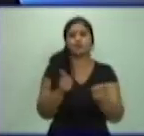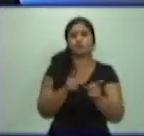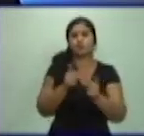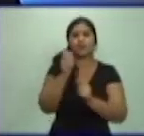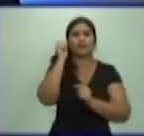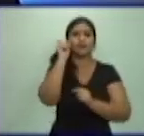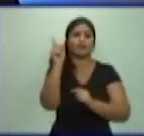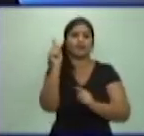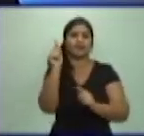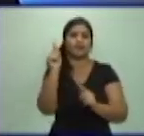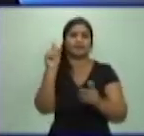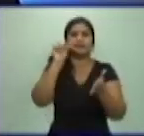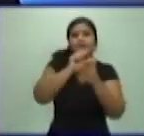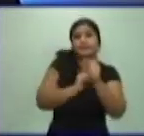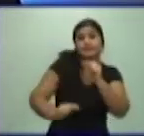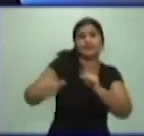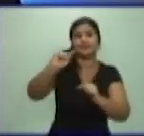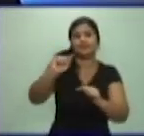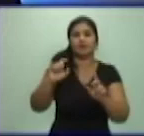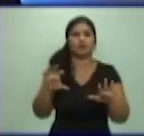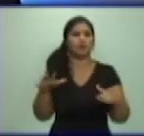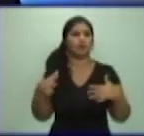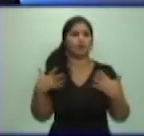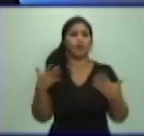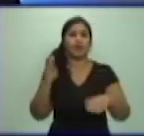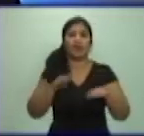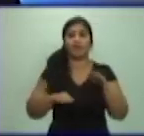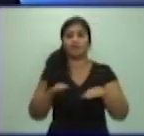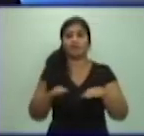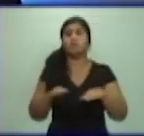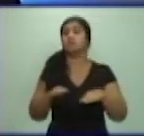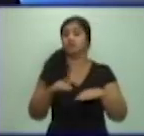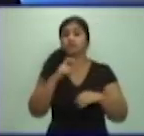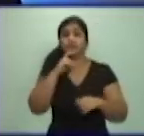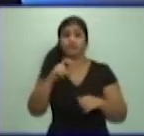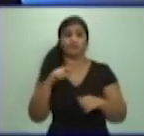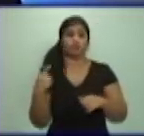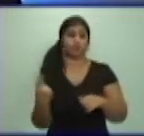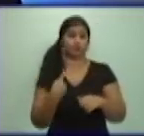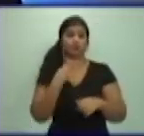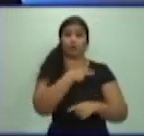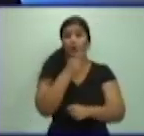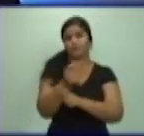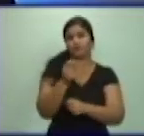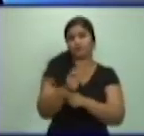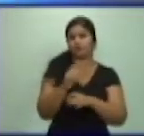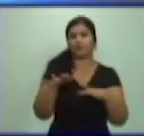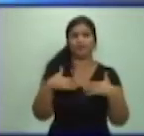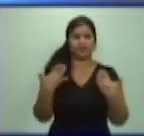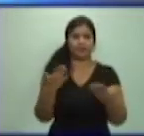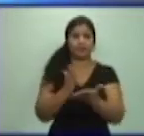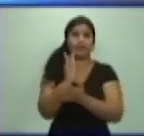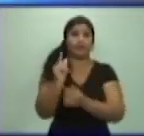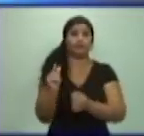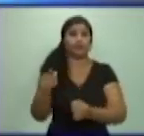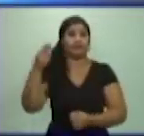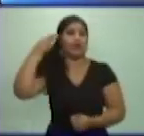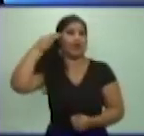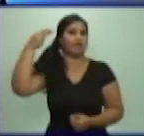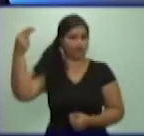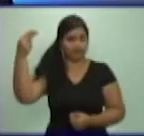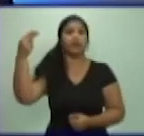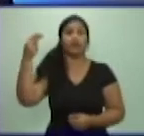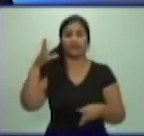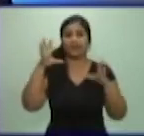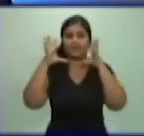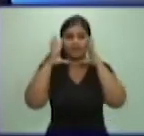central. Mucho trabajo nos cuesta a los docentes que los alumnos tengan la habilidad de sintetizar. Aunque